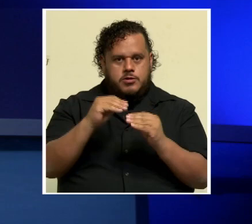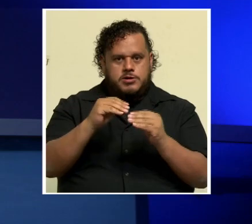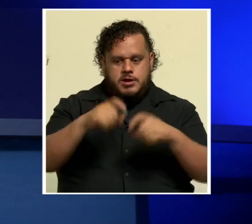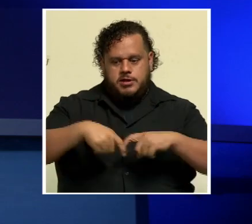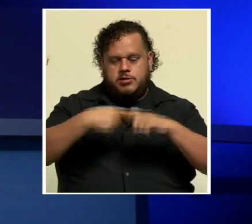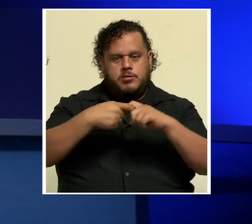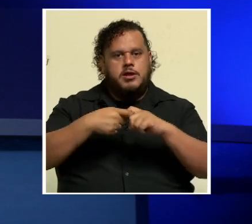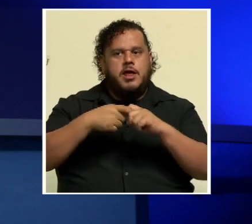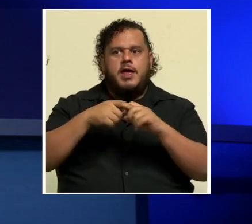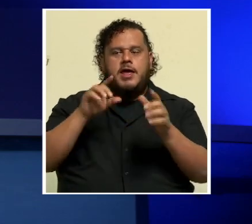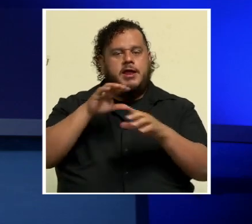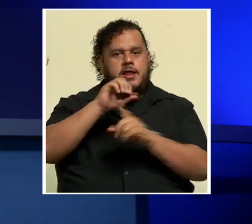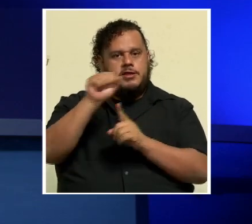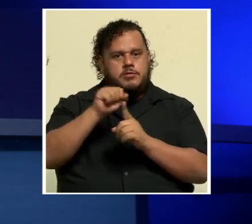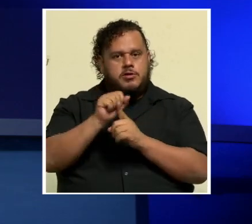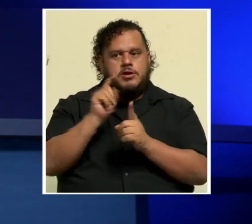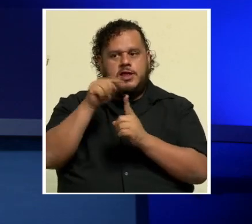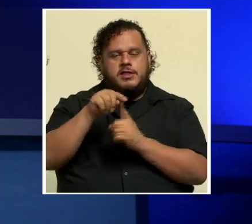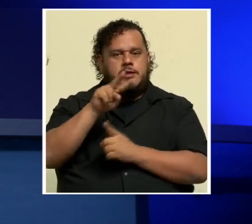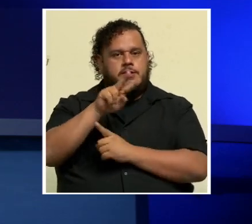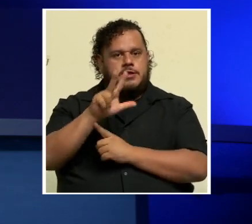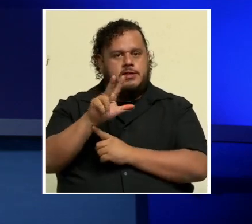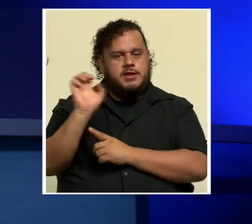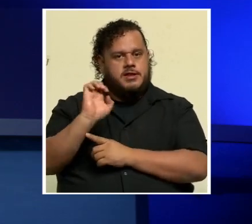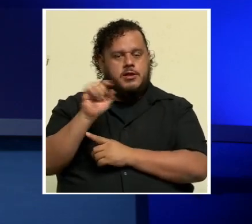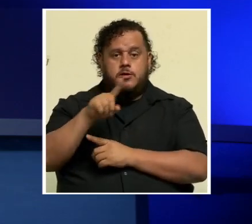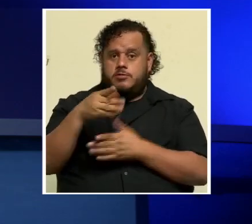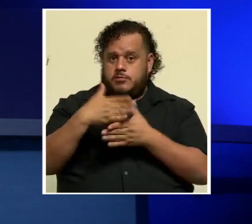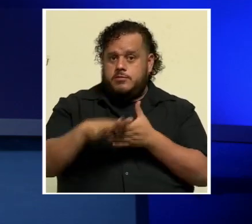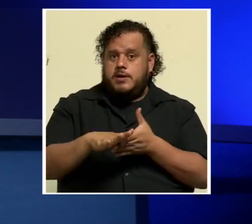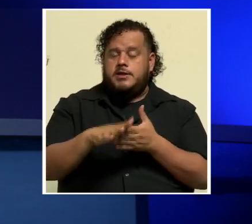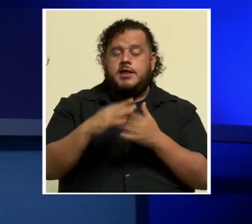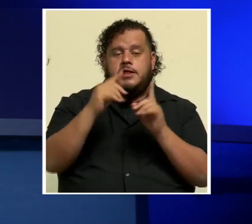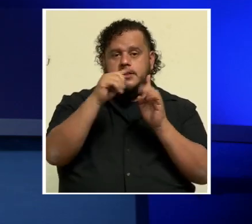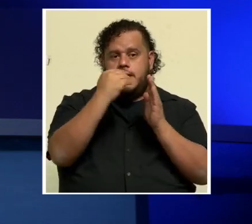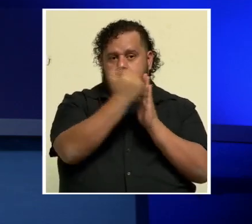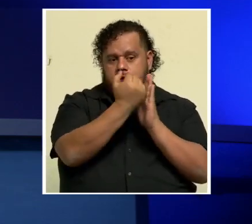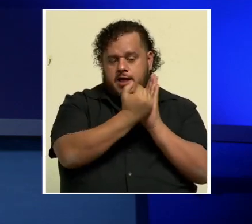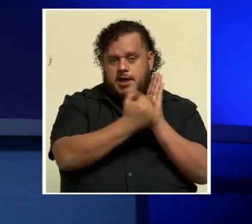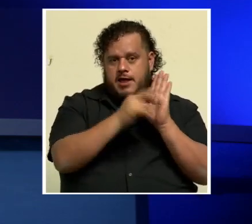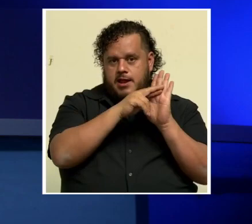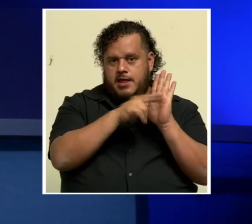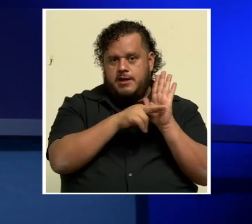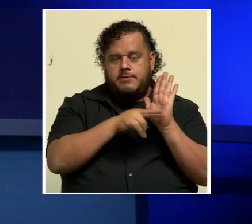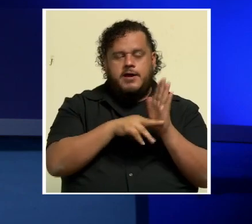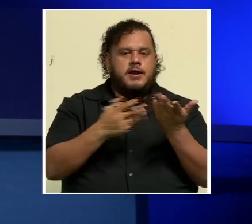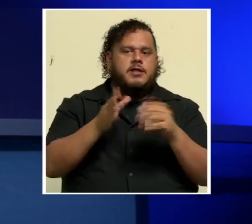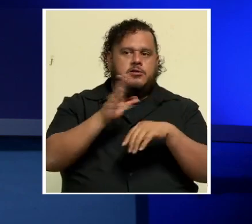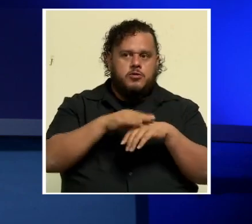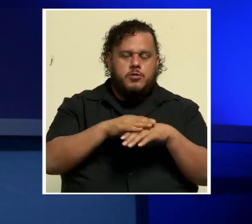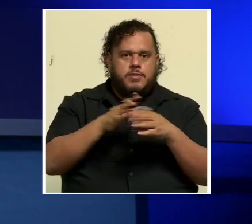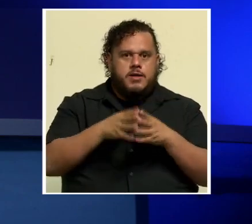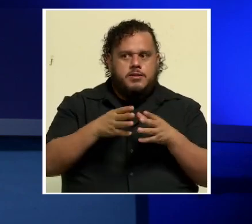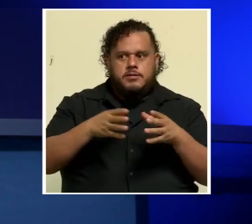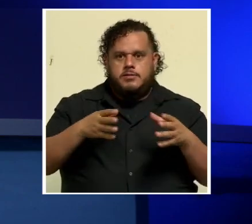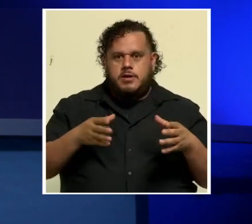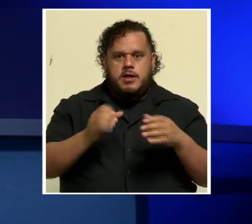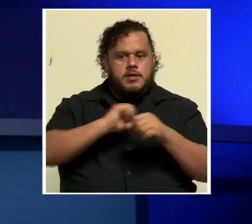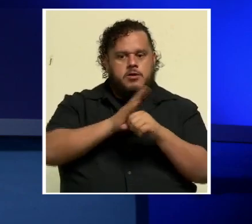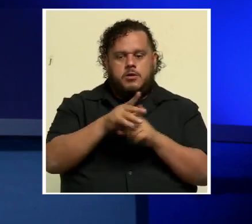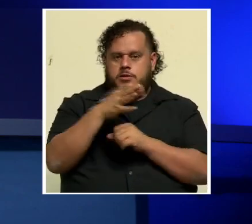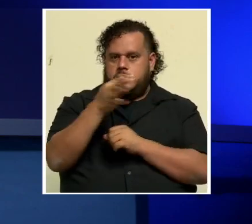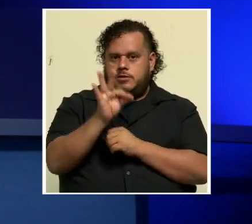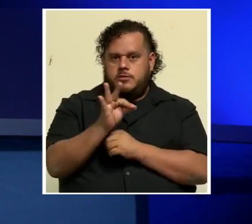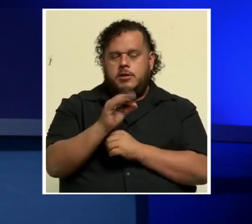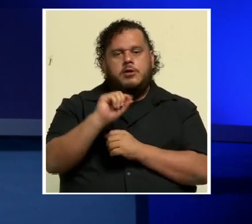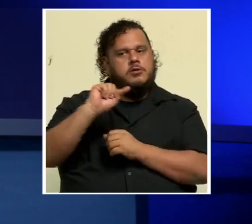eventos masivos hasta el 23 de enero. Estas fueron parte de las medidas anunciadas por el gobierno debido al incremento de casos de COVID-19 en los